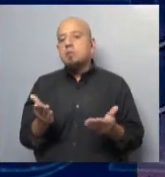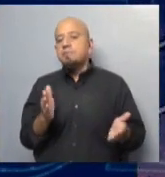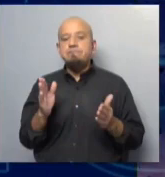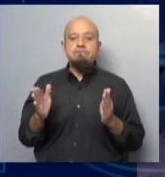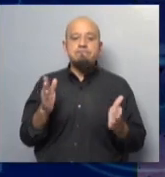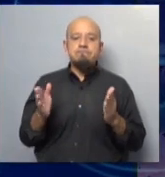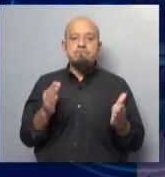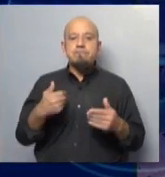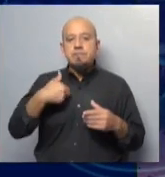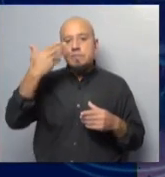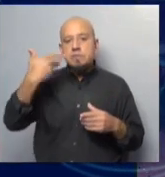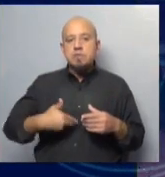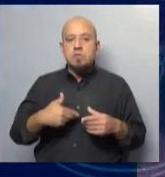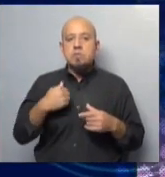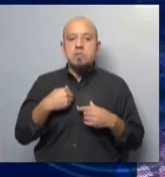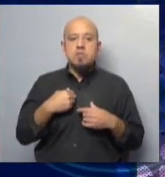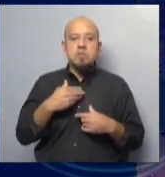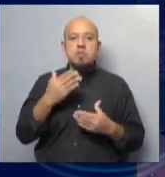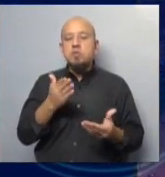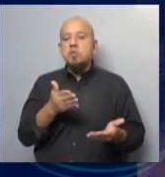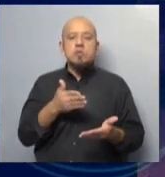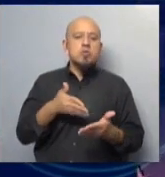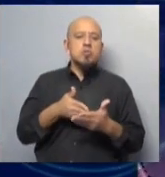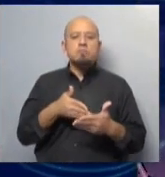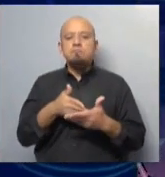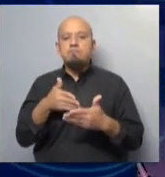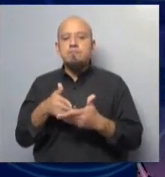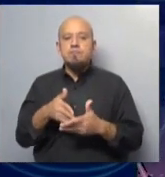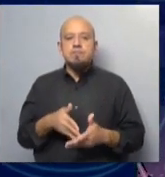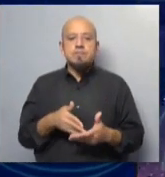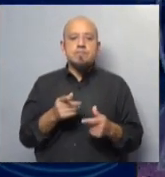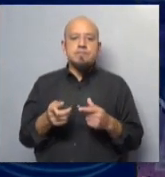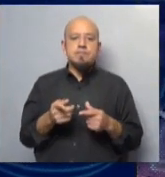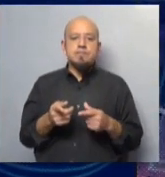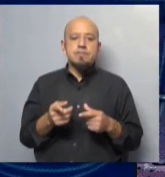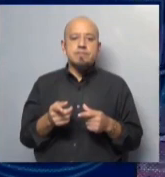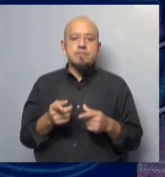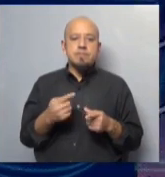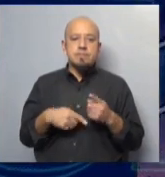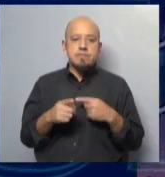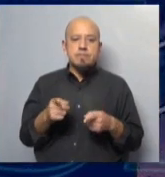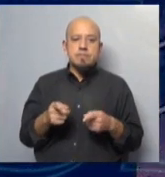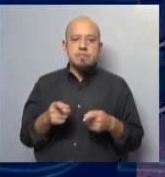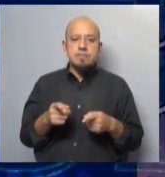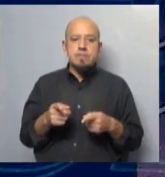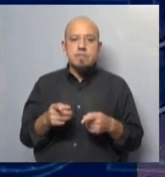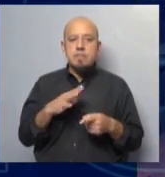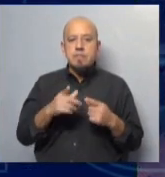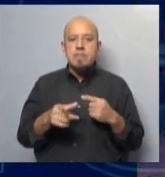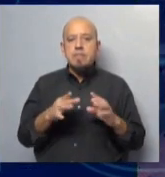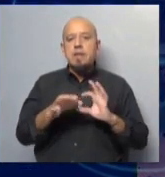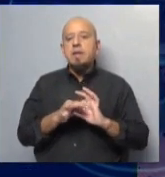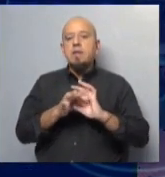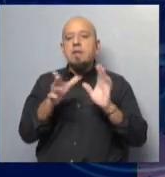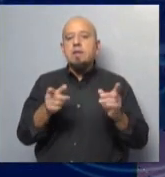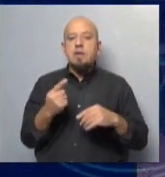sobre el cuerpo de uno, sobre los límites, dónde están los límites. Entonces la obra lo que en definitiva habla es de la libertad